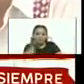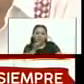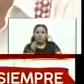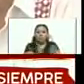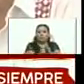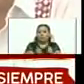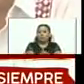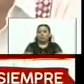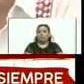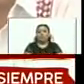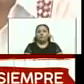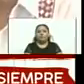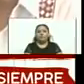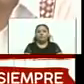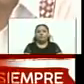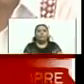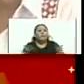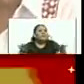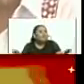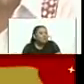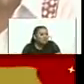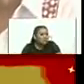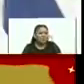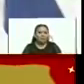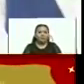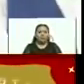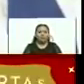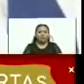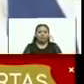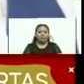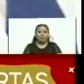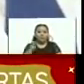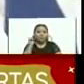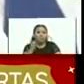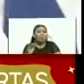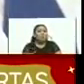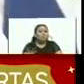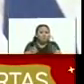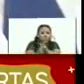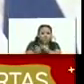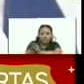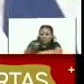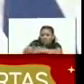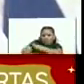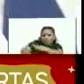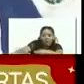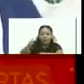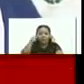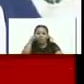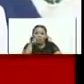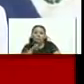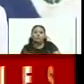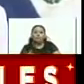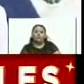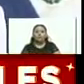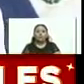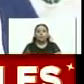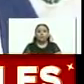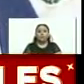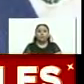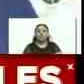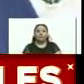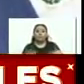problemas, lo que origina el fenómeno migratorio, ir a las causas. ...personas